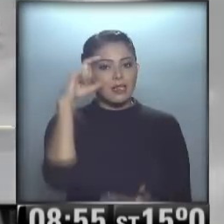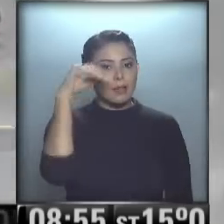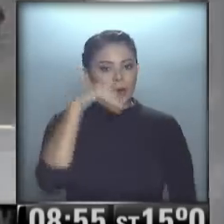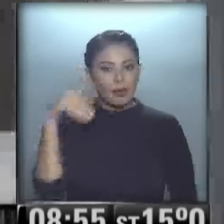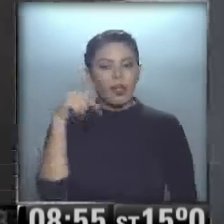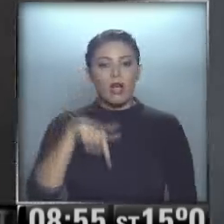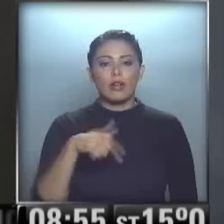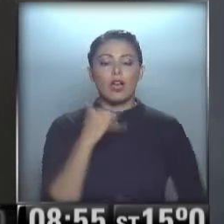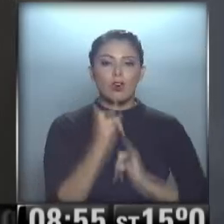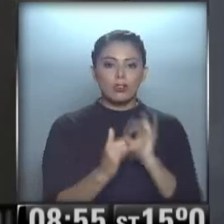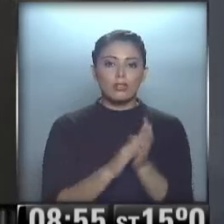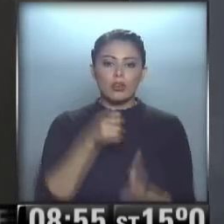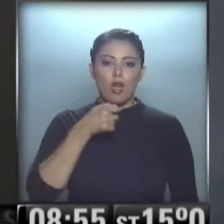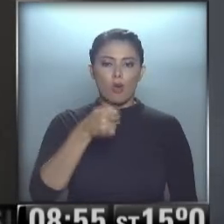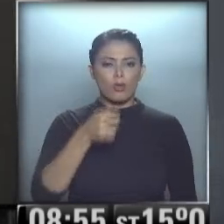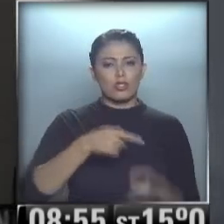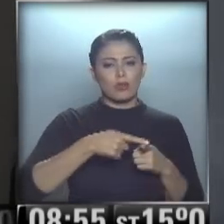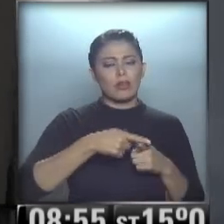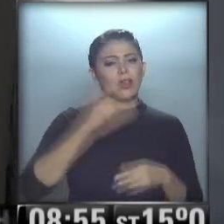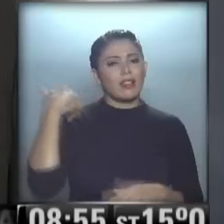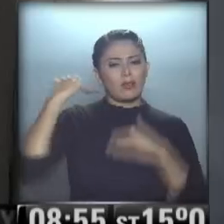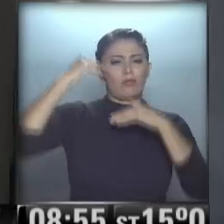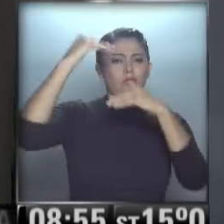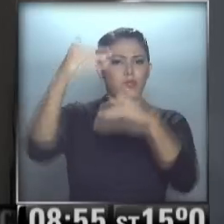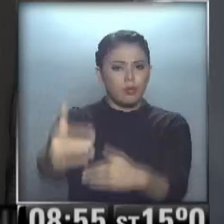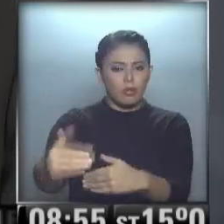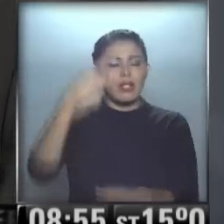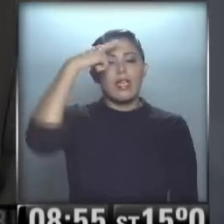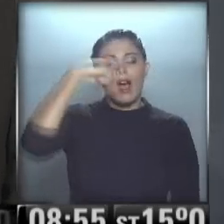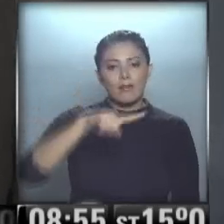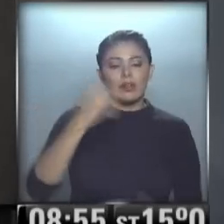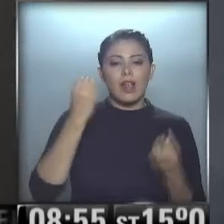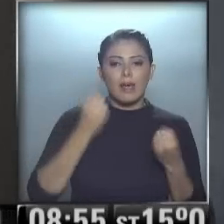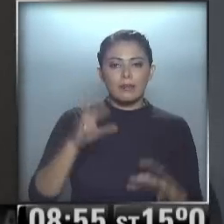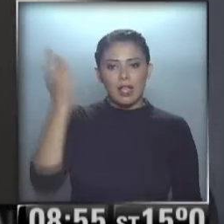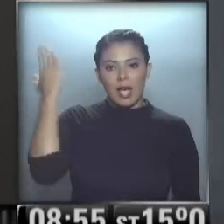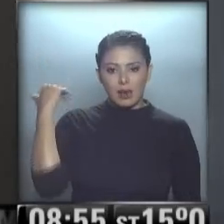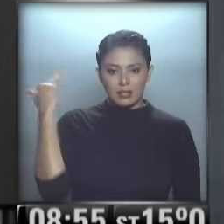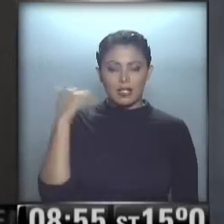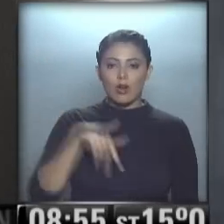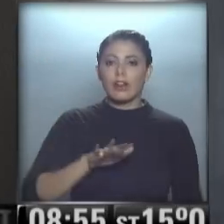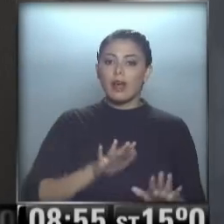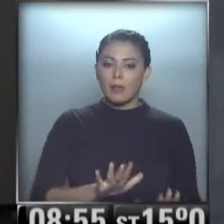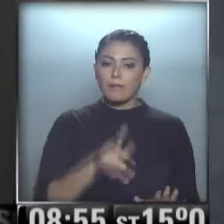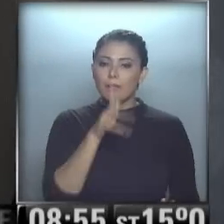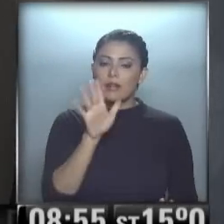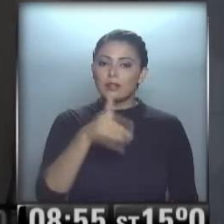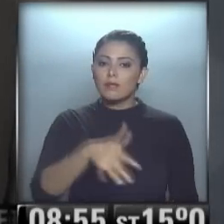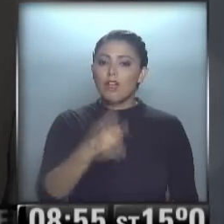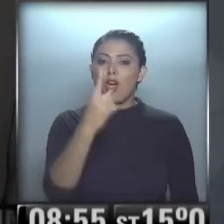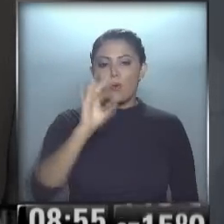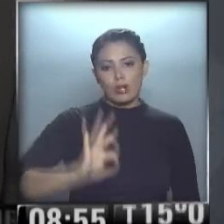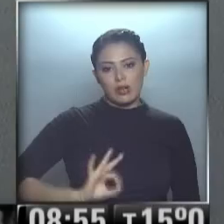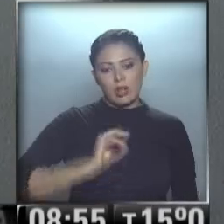vamos a hablar de lo que ha sido un juicio largamente postergado pero que finalmente comenzó ayer y se prevé que va a tener al menos un